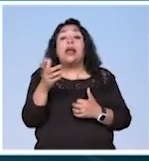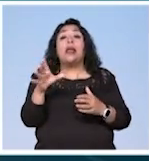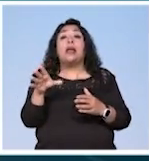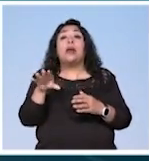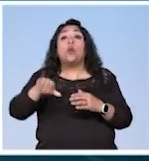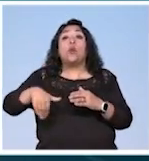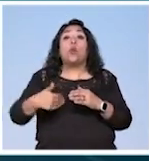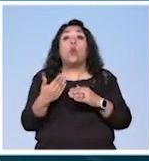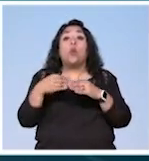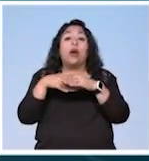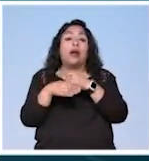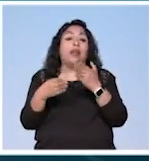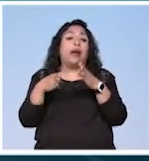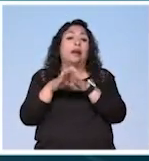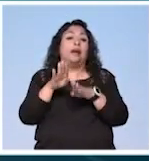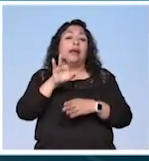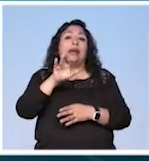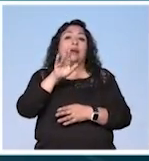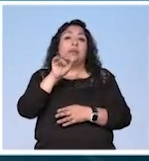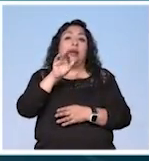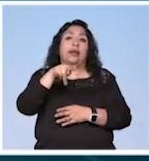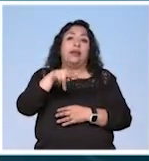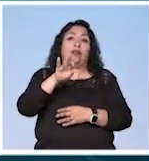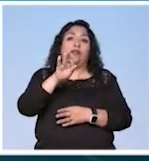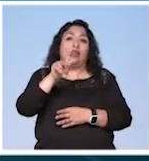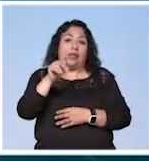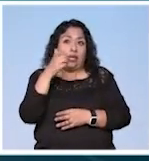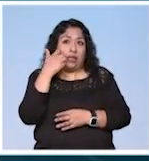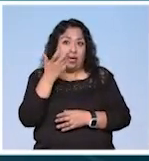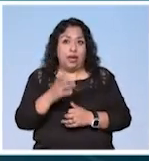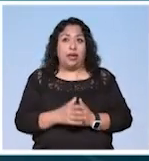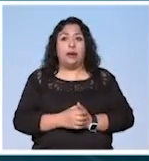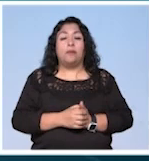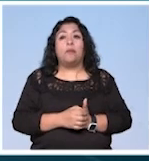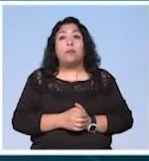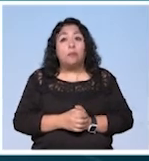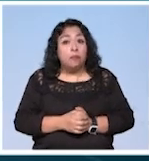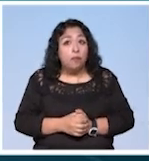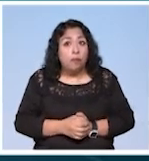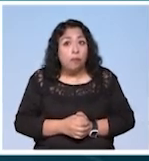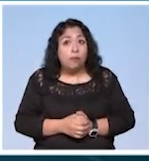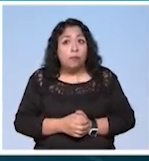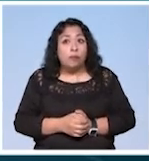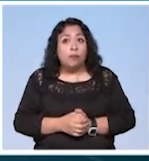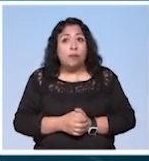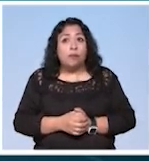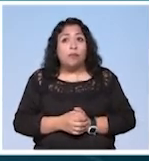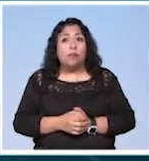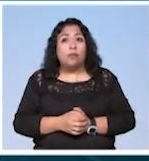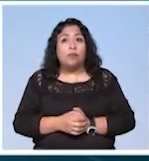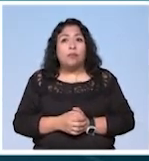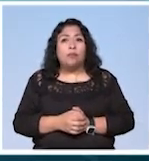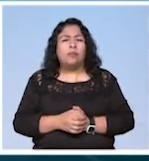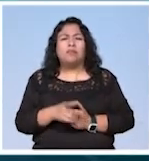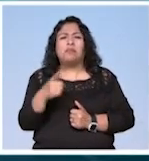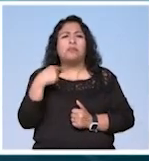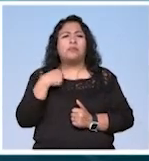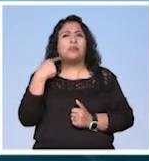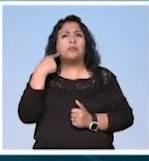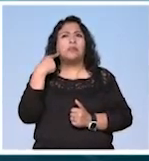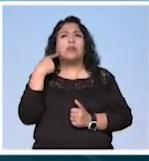cripto encriptar no y hacerlo nft y en español Sí bueno